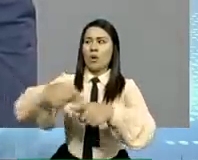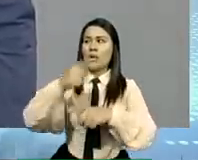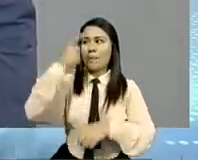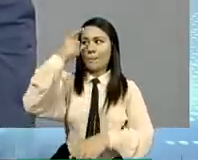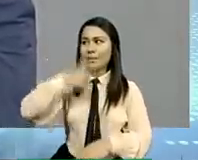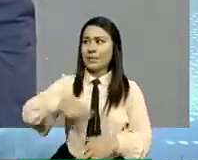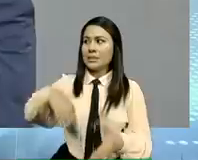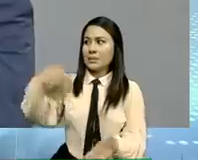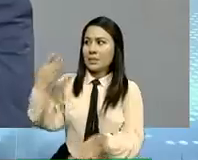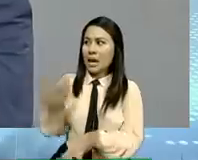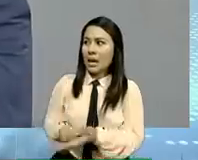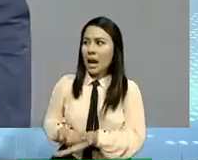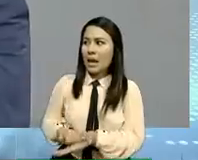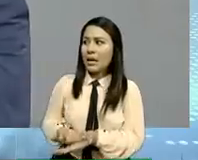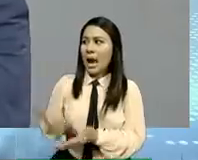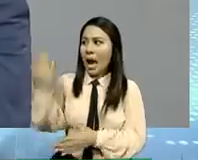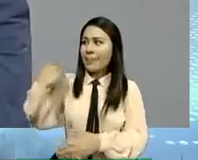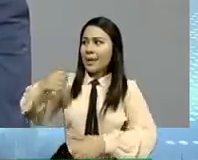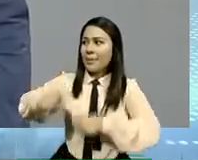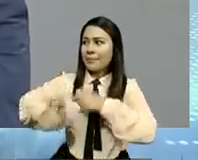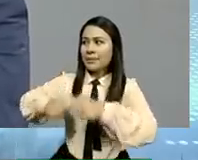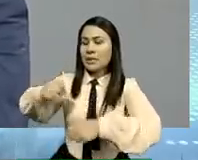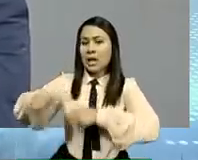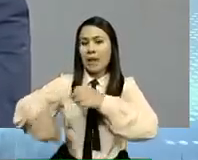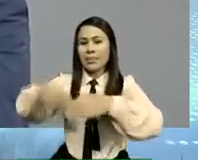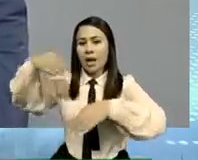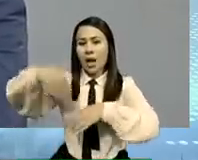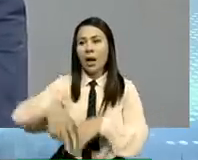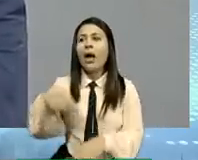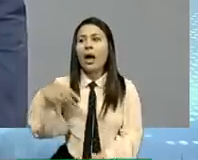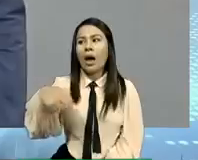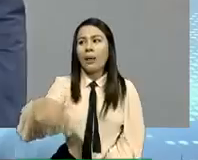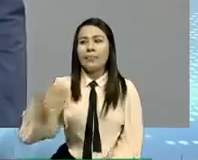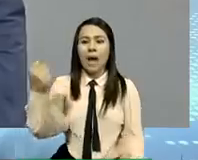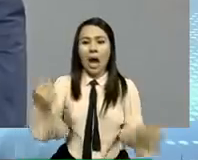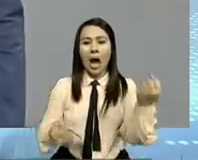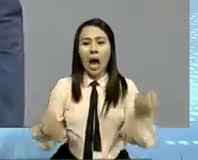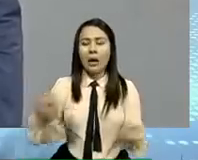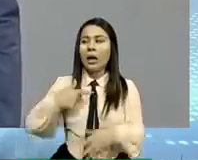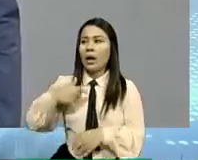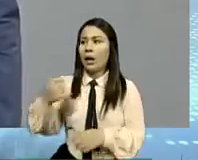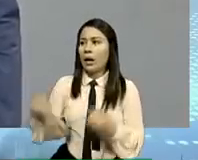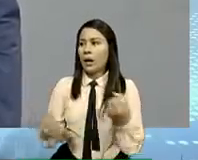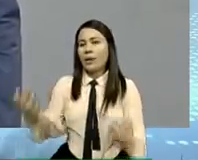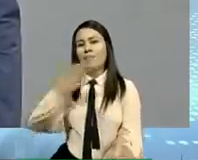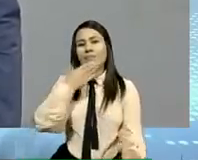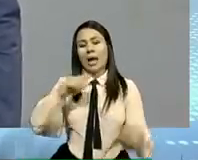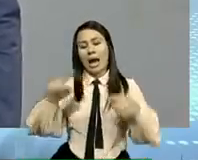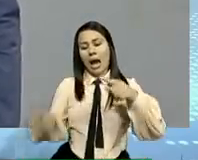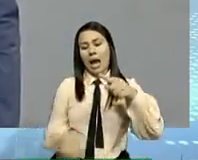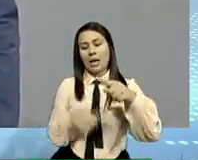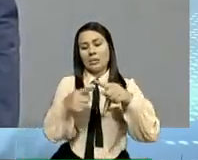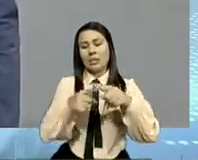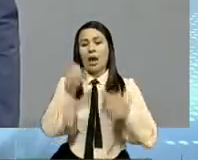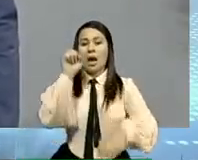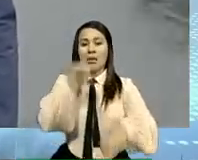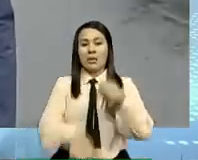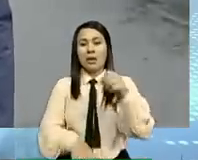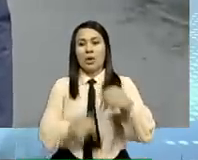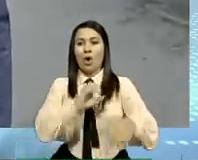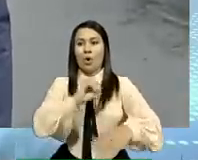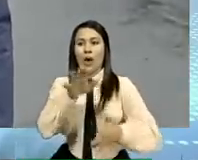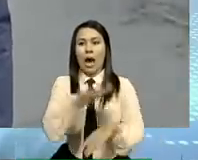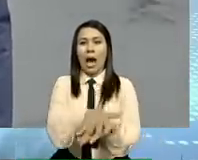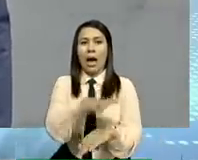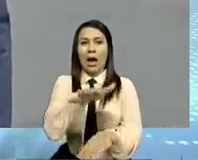Pepito, si anda en bicicleta, tendrá que comenzar a andar a pie. Y si anda en carro, tendrá que pensar en cambiar rótulas, posiblemente aro